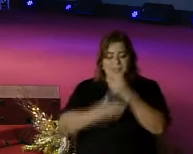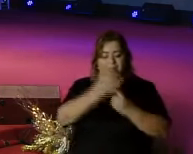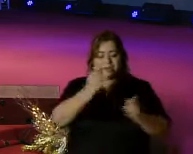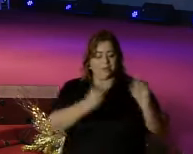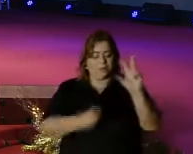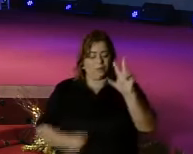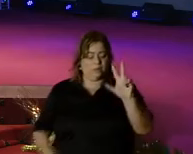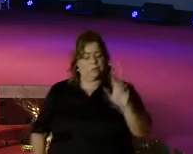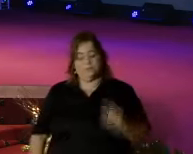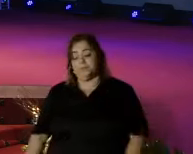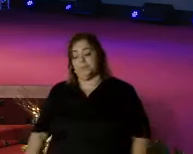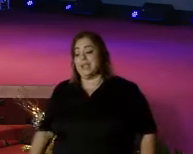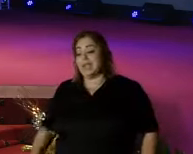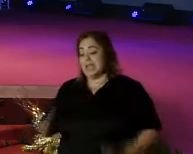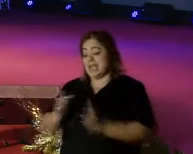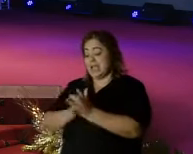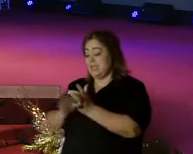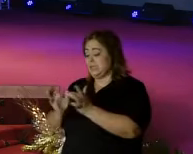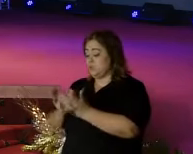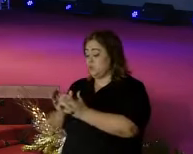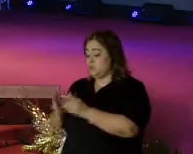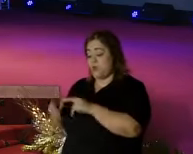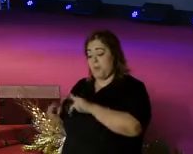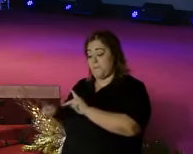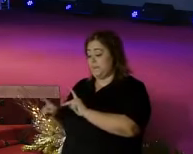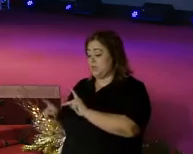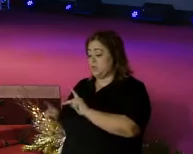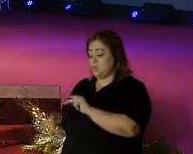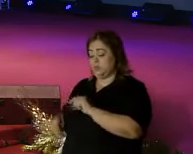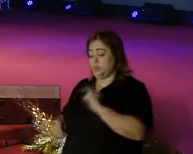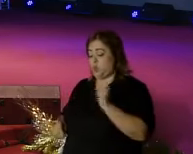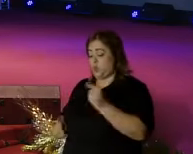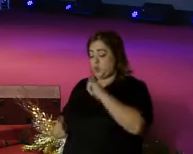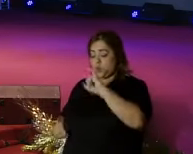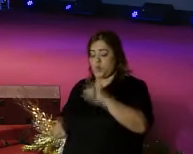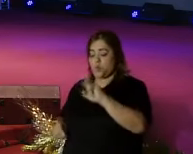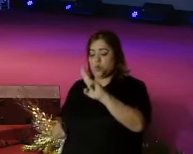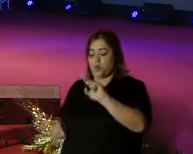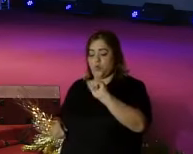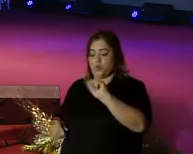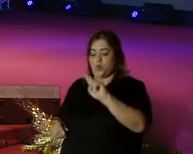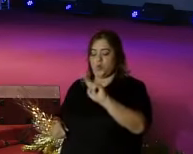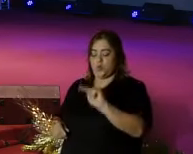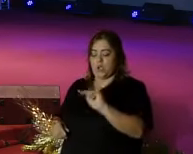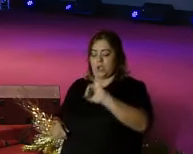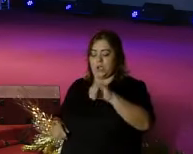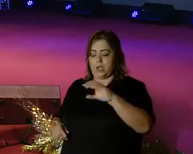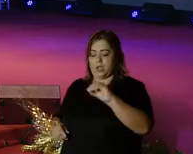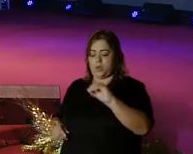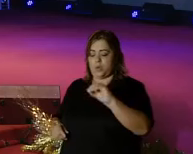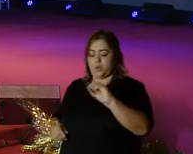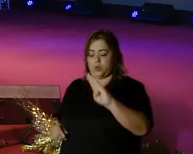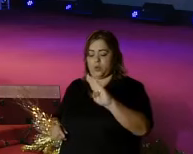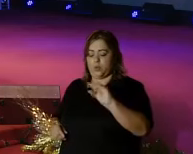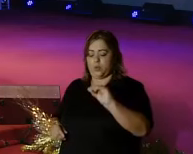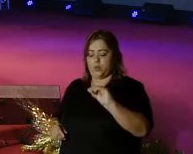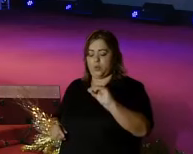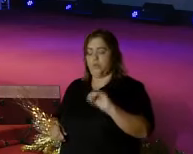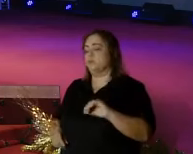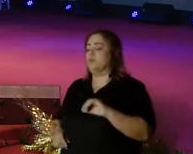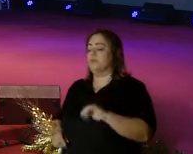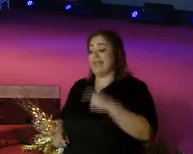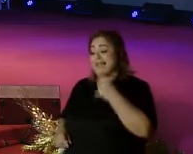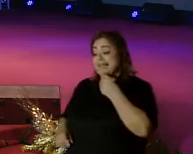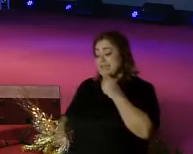Y no permitió que le siguiese nadie, sino Pedro, Jacobo, Juan, el hermano de Jacobo. Continúa. Y vino a la